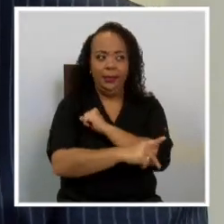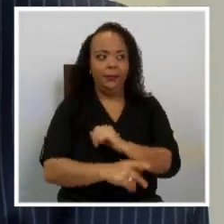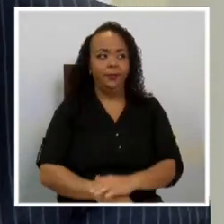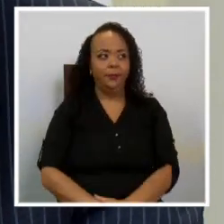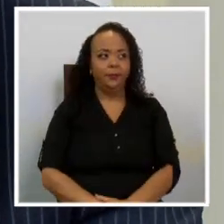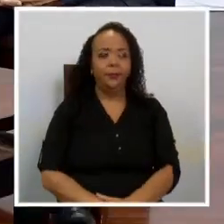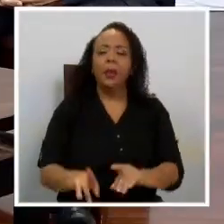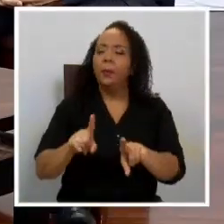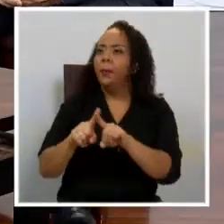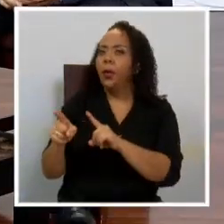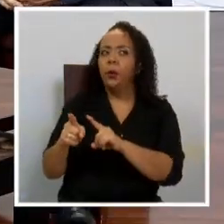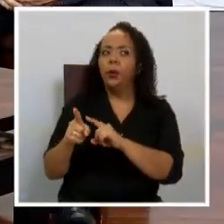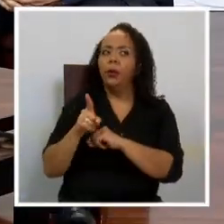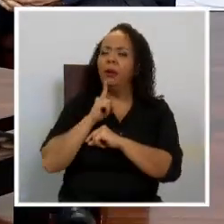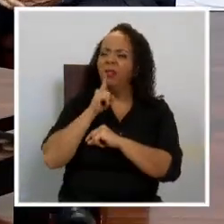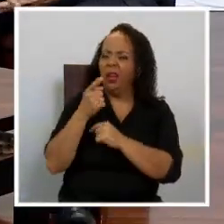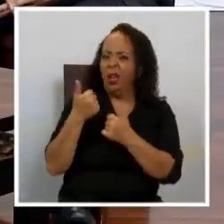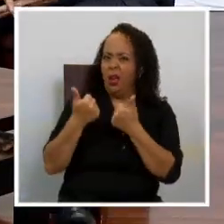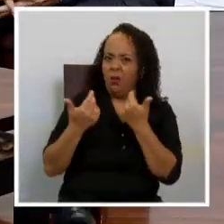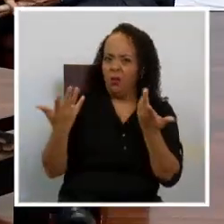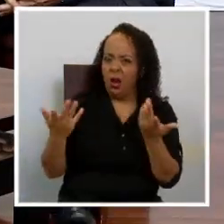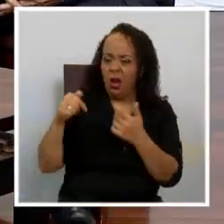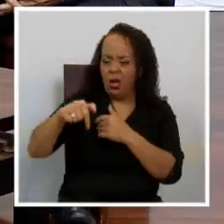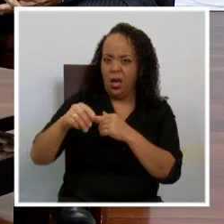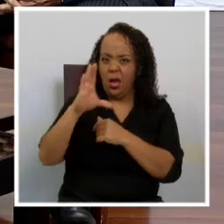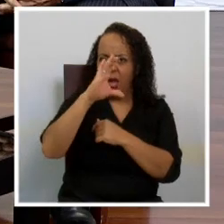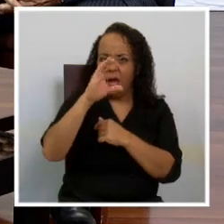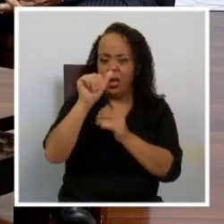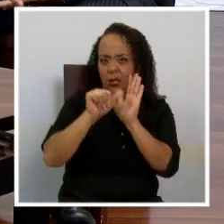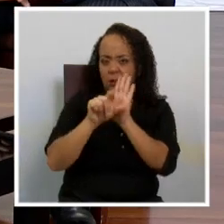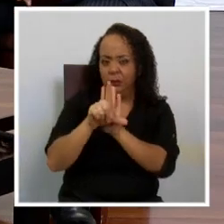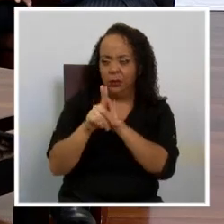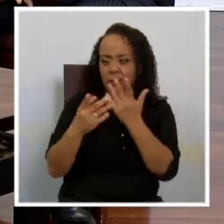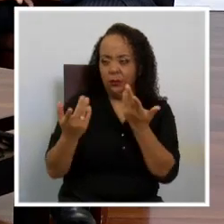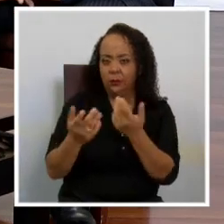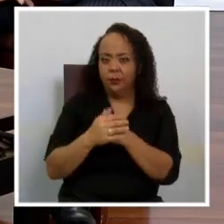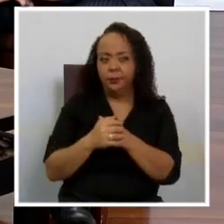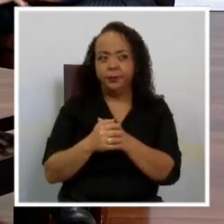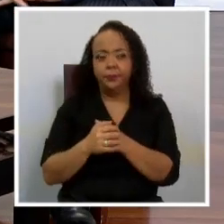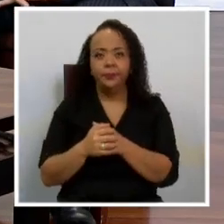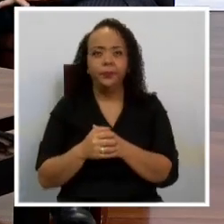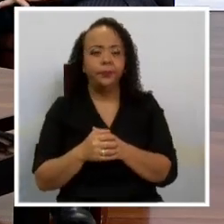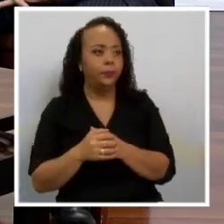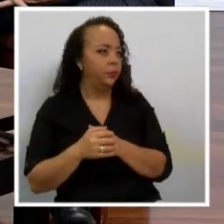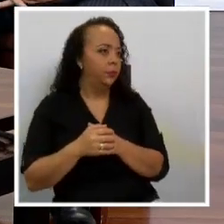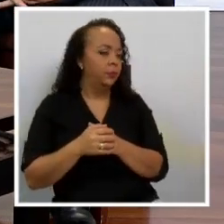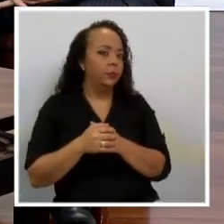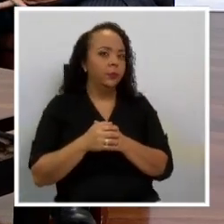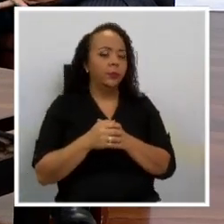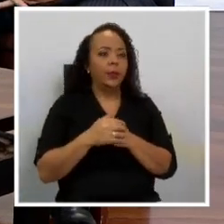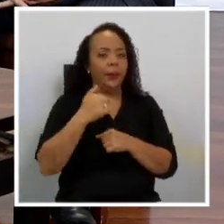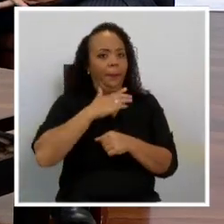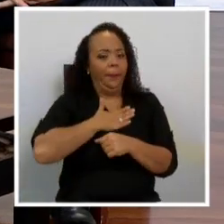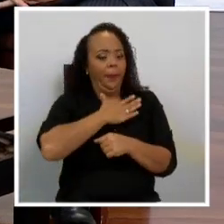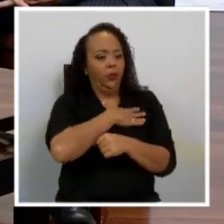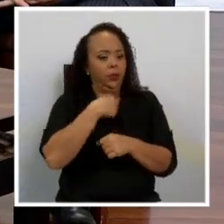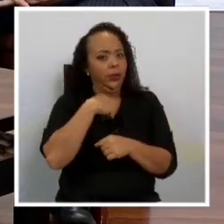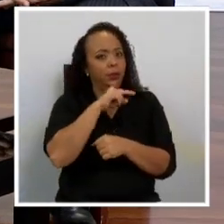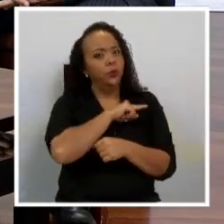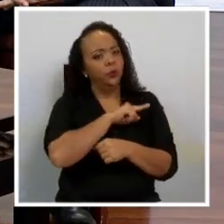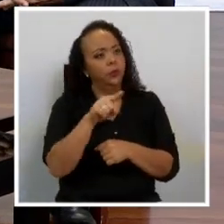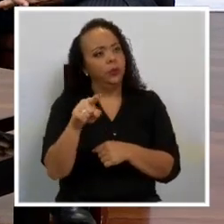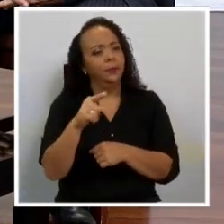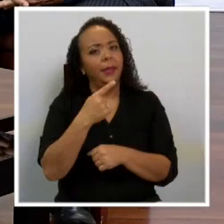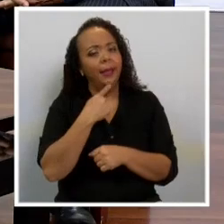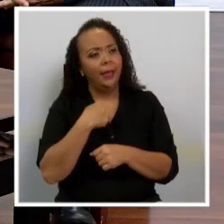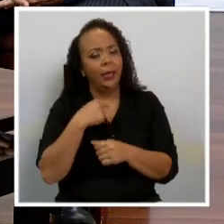consecuente. Pero ¿cuál es la realidad, José Carlos, aquí en la Asamblea? José Carlos, Alejandro y Melanie, me gustaría que ustedes dijeran,